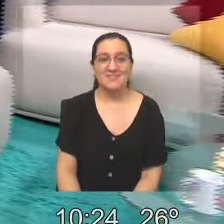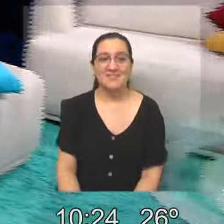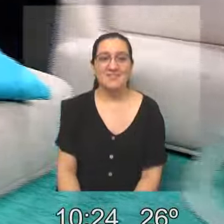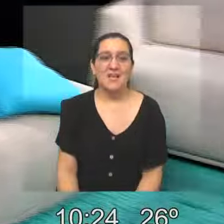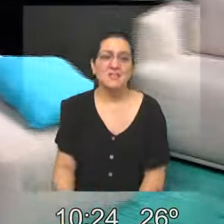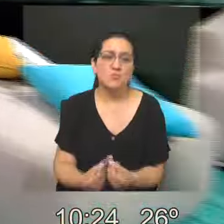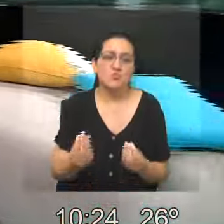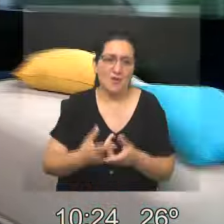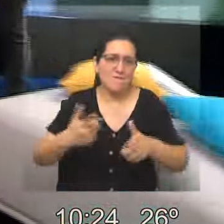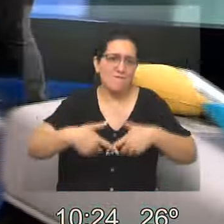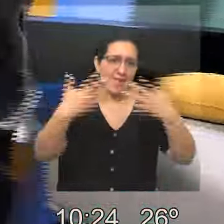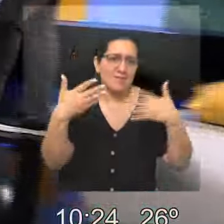de fiestas. Y lo que nos costó contratarla para hoy. Lo cara que es, lo cara que es. Muy cara.